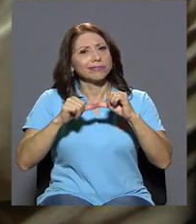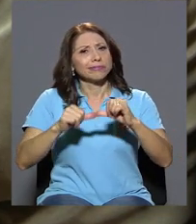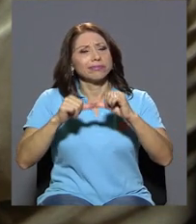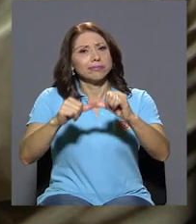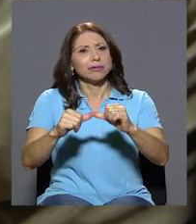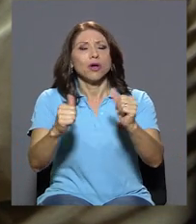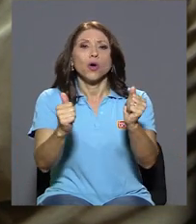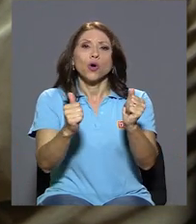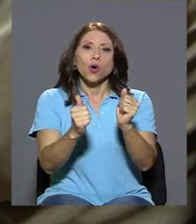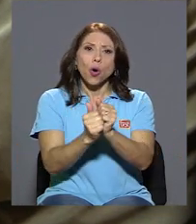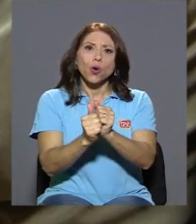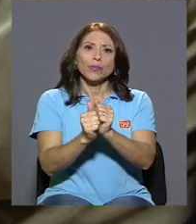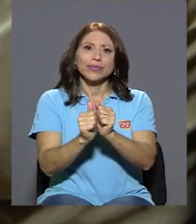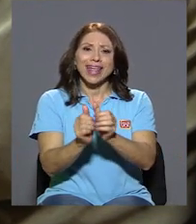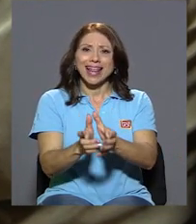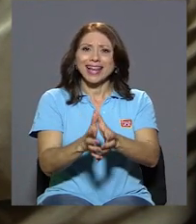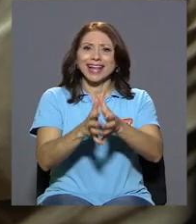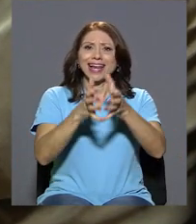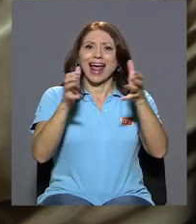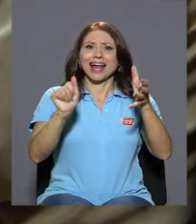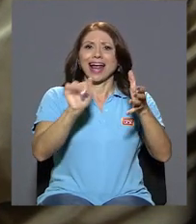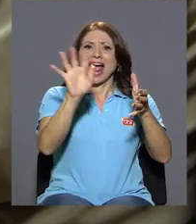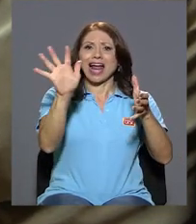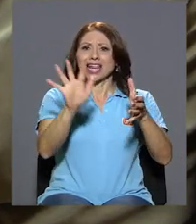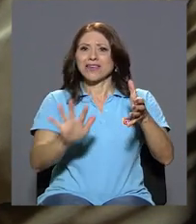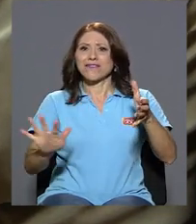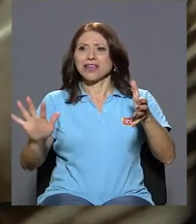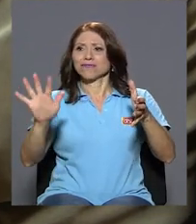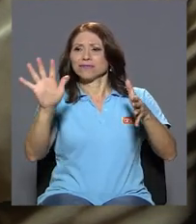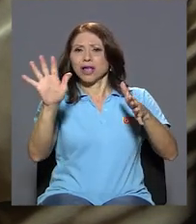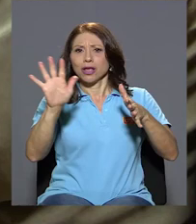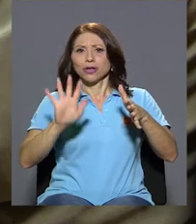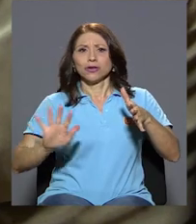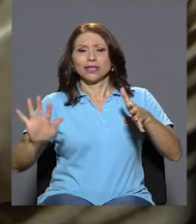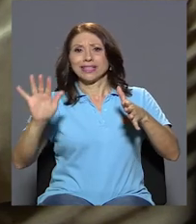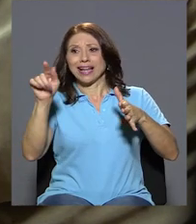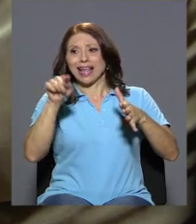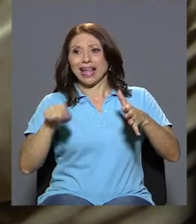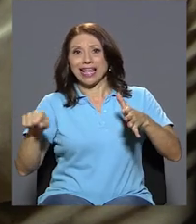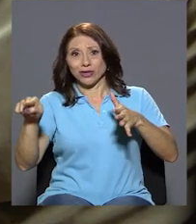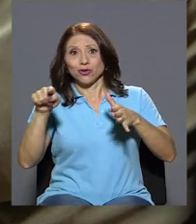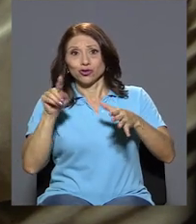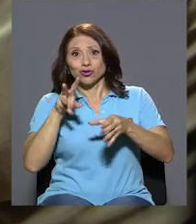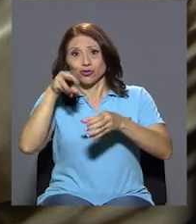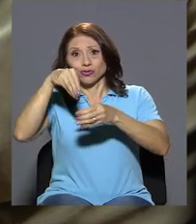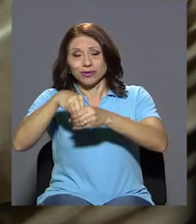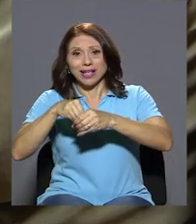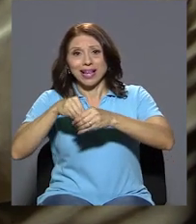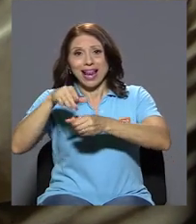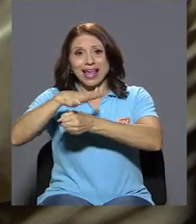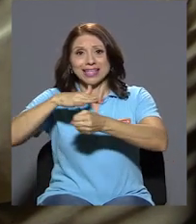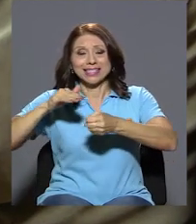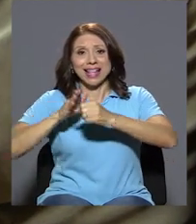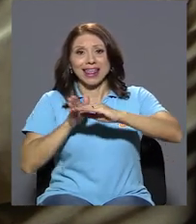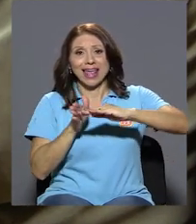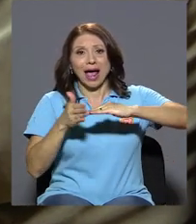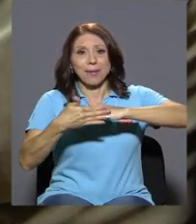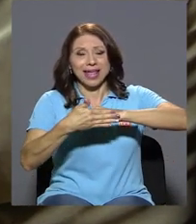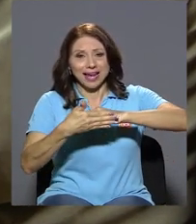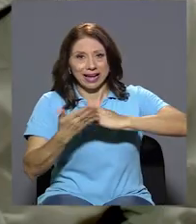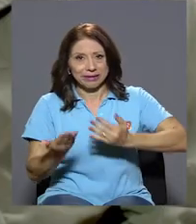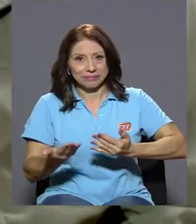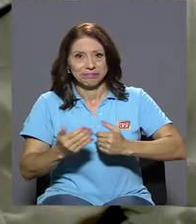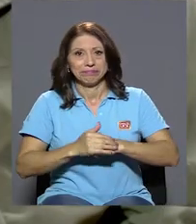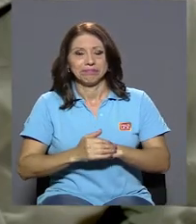constante con el gran caribe entre ellos la isla de jamaica como